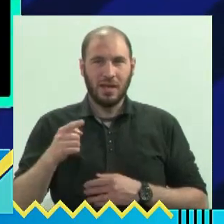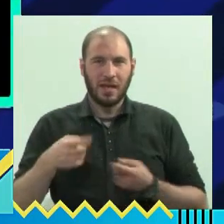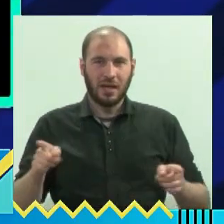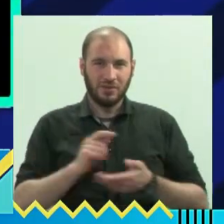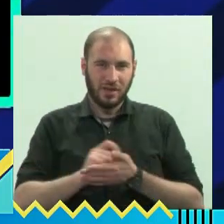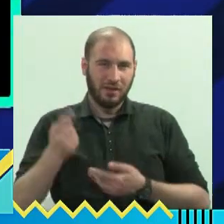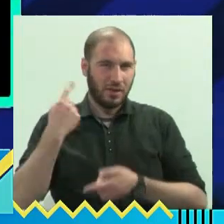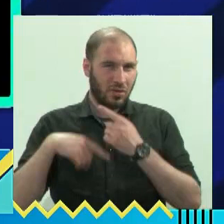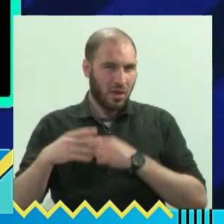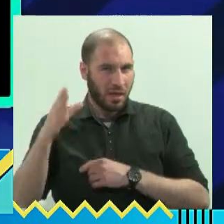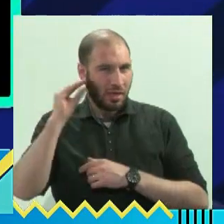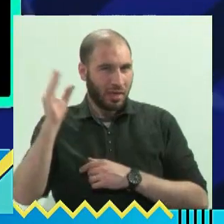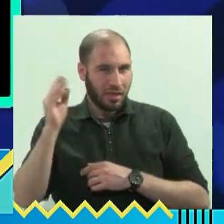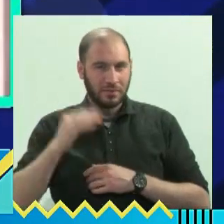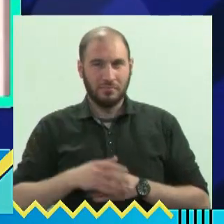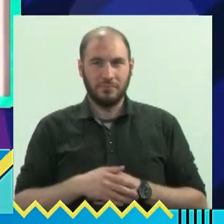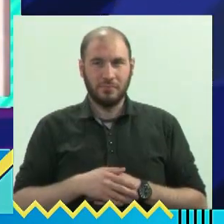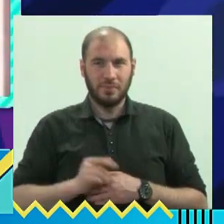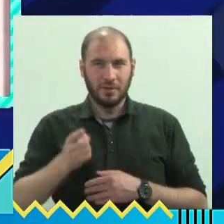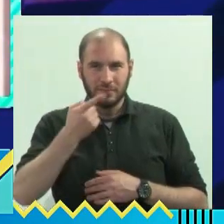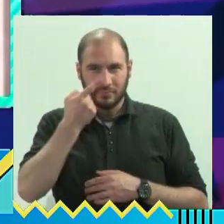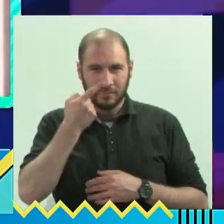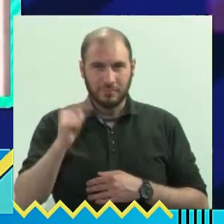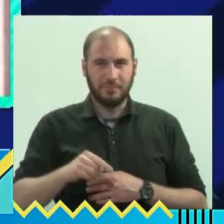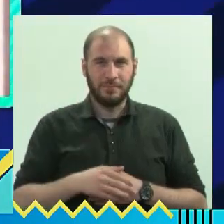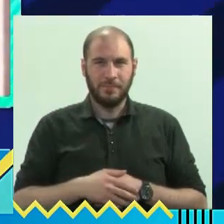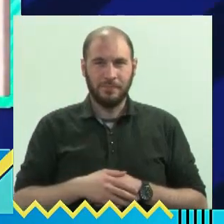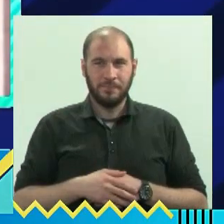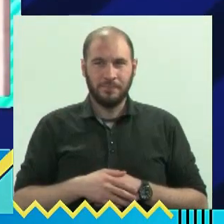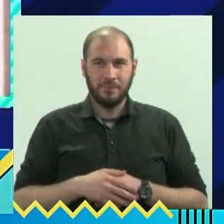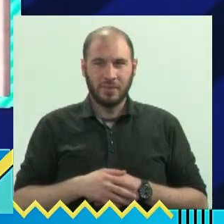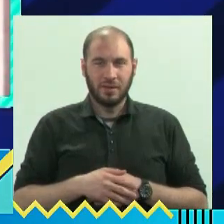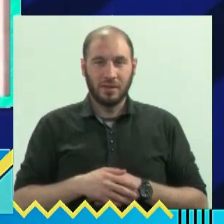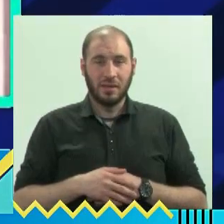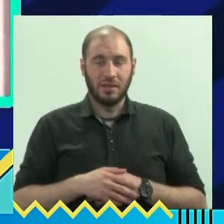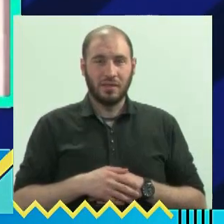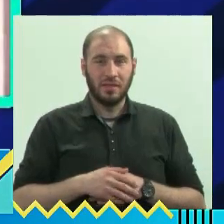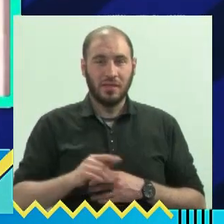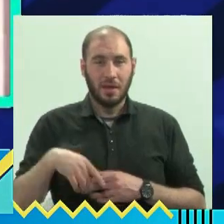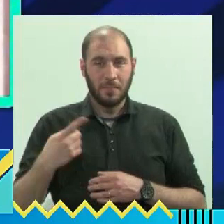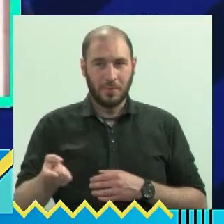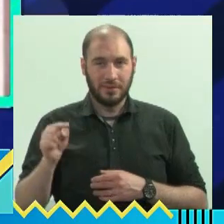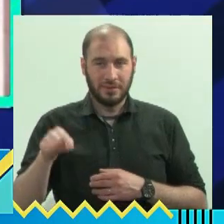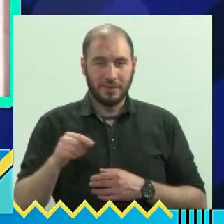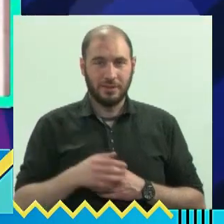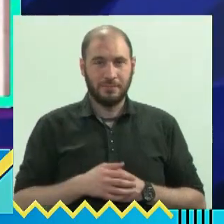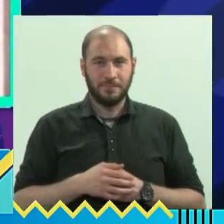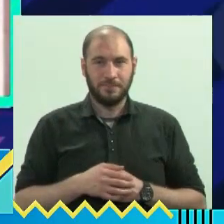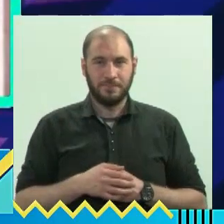esa historia, entonces siempre le interesó eso. Y después, bueno, él tiene por